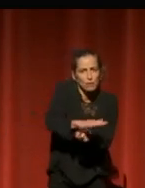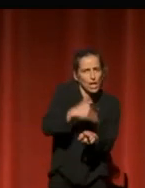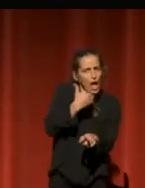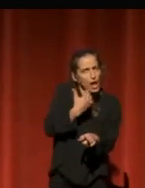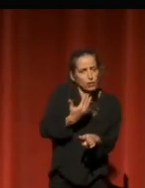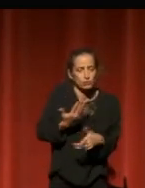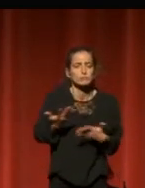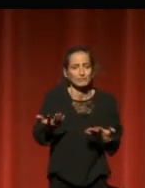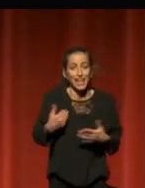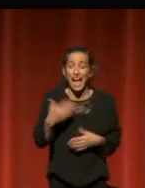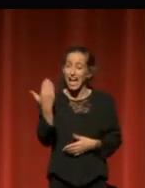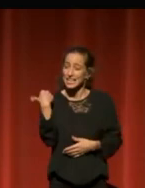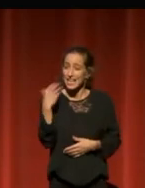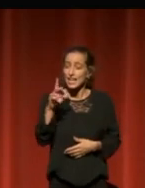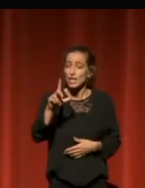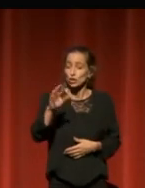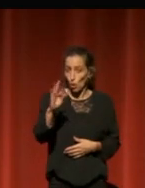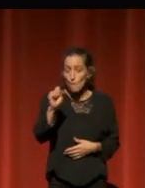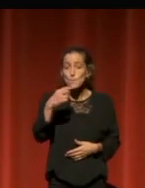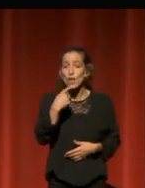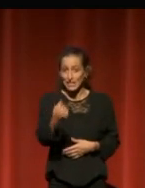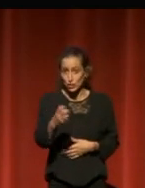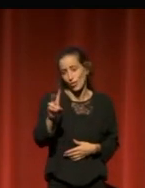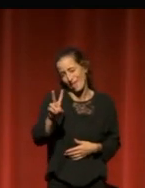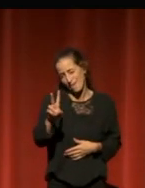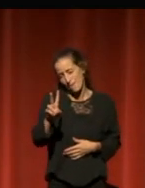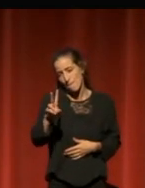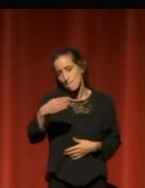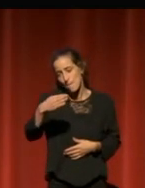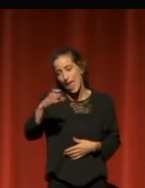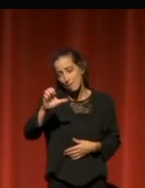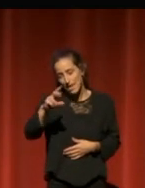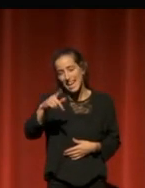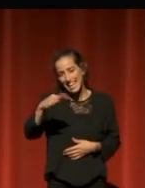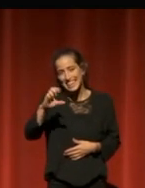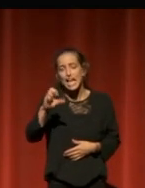ayer nos contaba Tom, desde Blida ya hay unas directrices firmadas por el Consejo